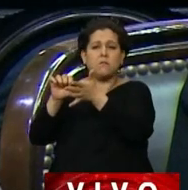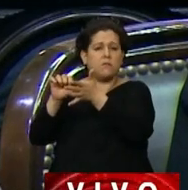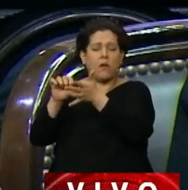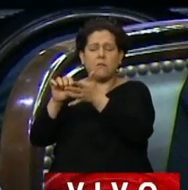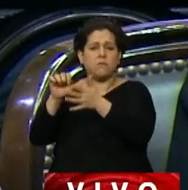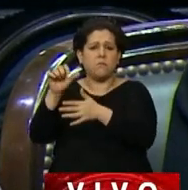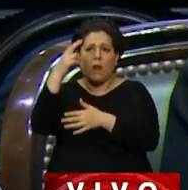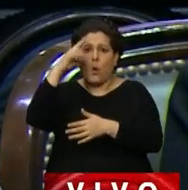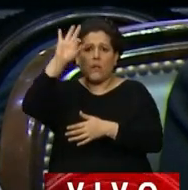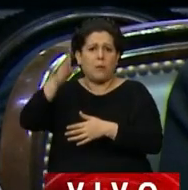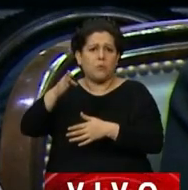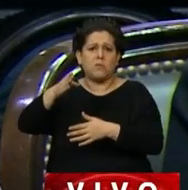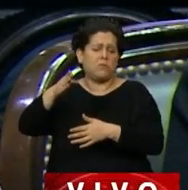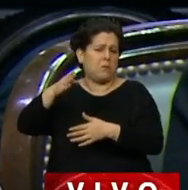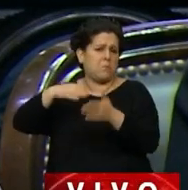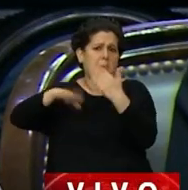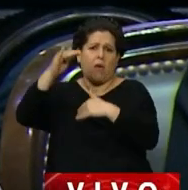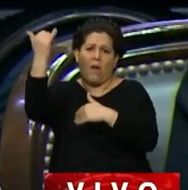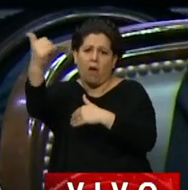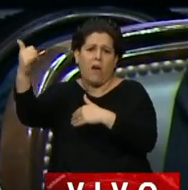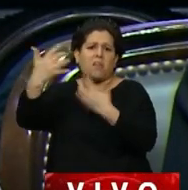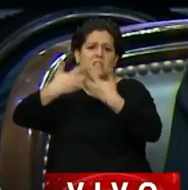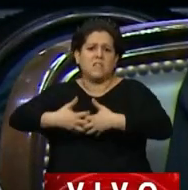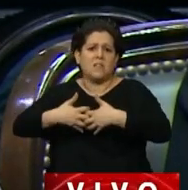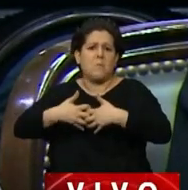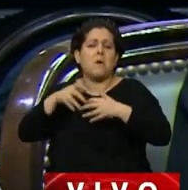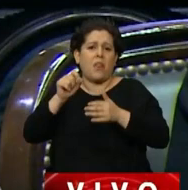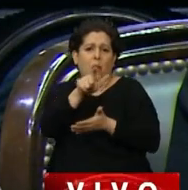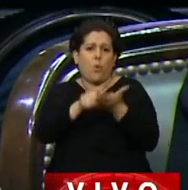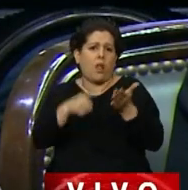planeta tienen este sistema que hoy estamos tratando.